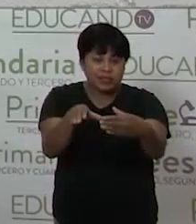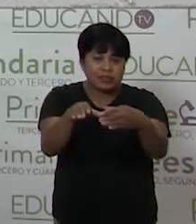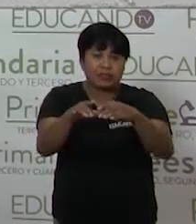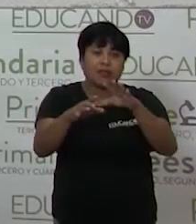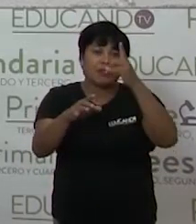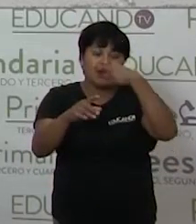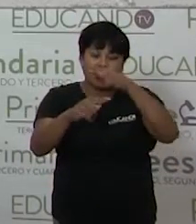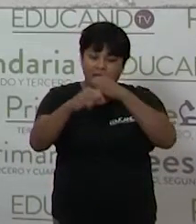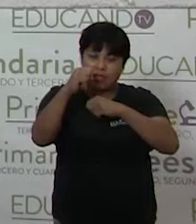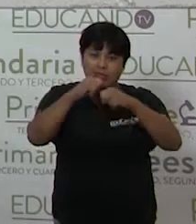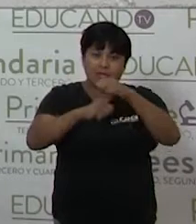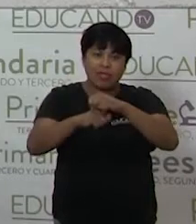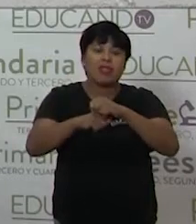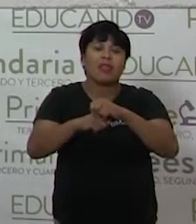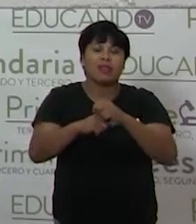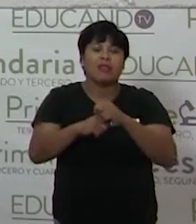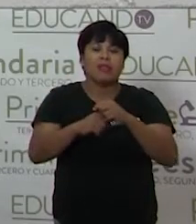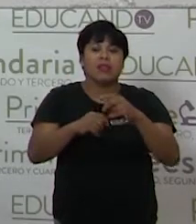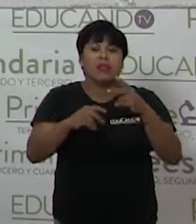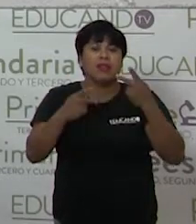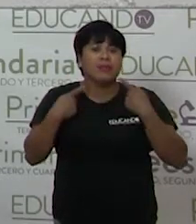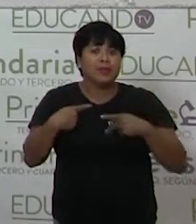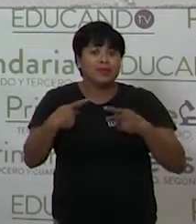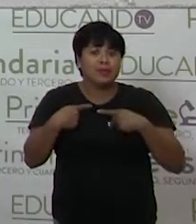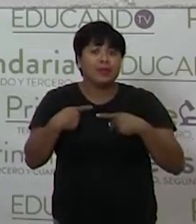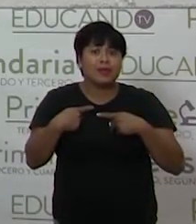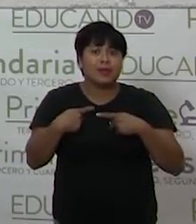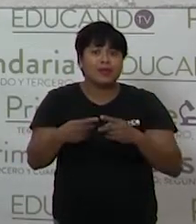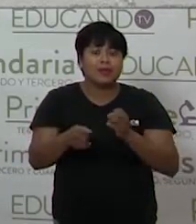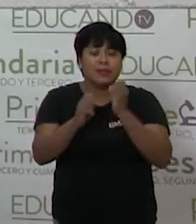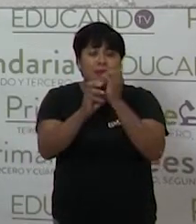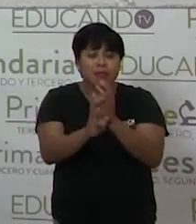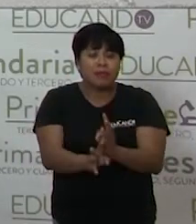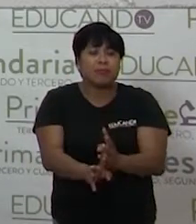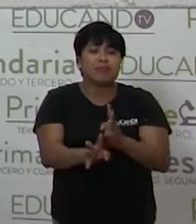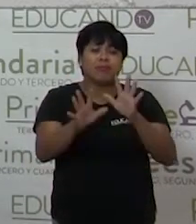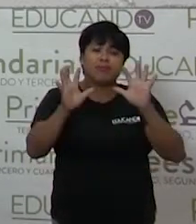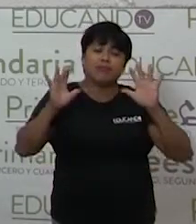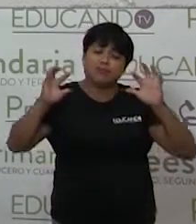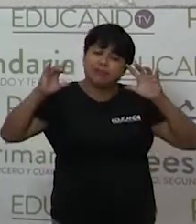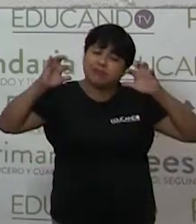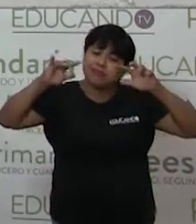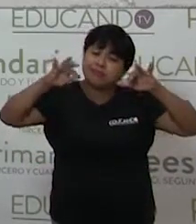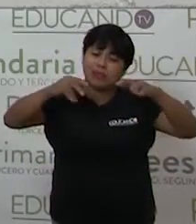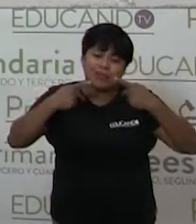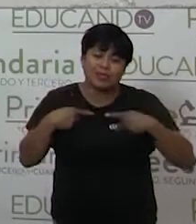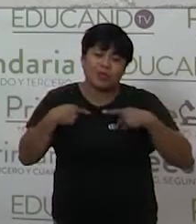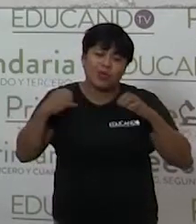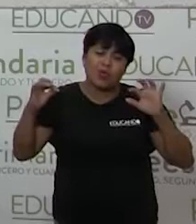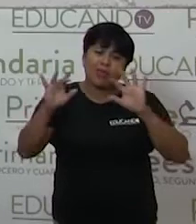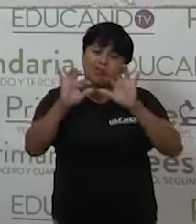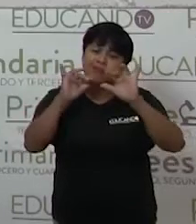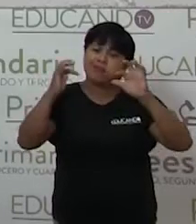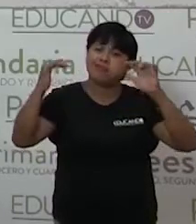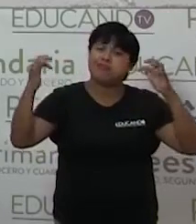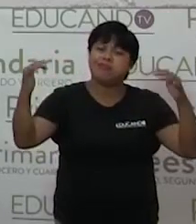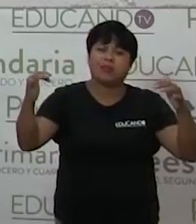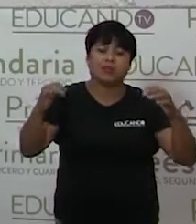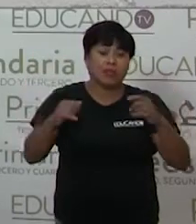escaparate de la tienda se formó un montón de gente alrededor